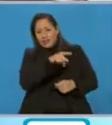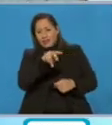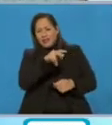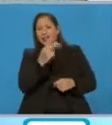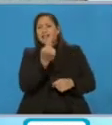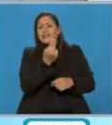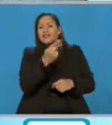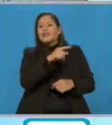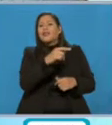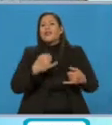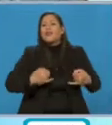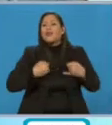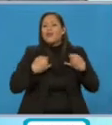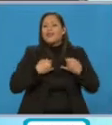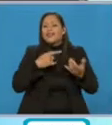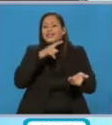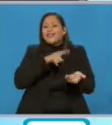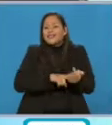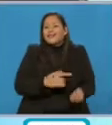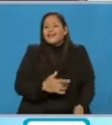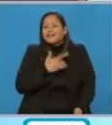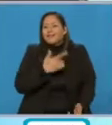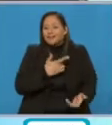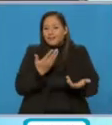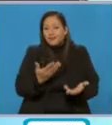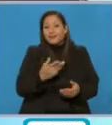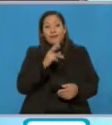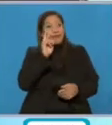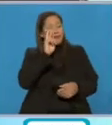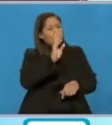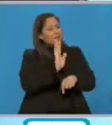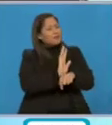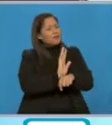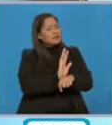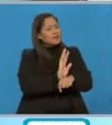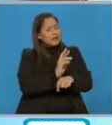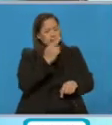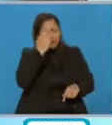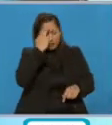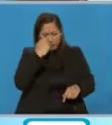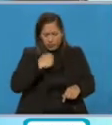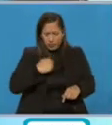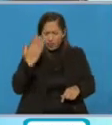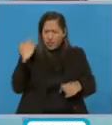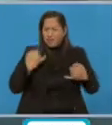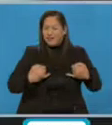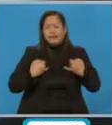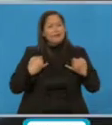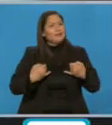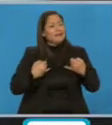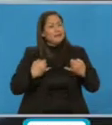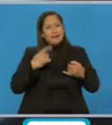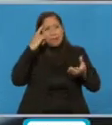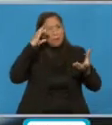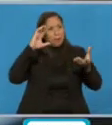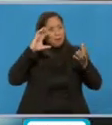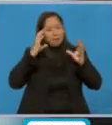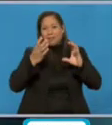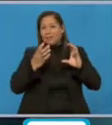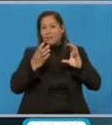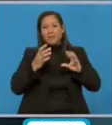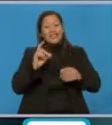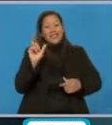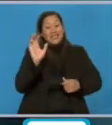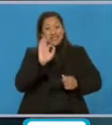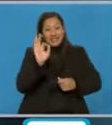los adolescentes tienen. Totalmente. Cuando ves la película recuerdas tu propia adolescencia. Recuerdas que tal vez los